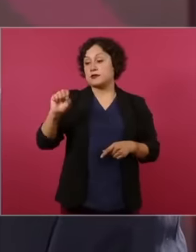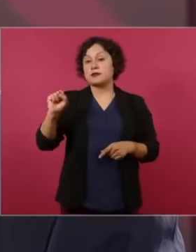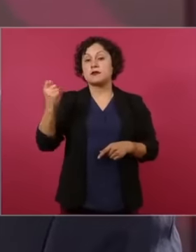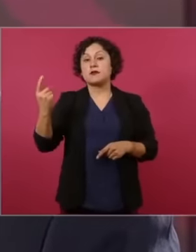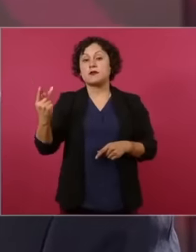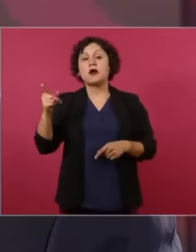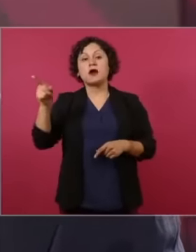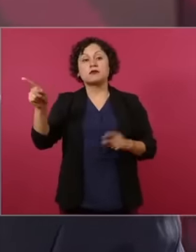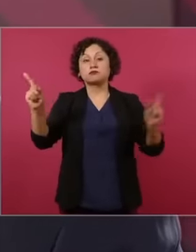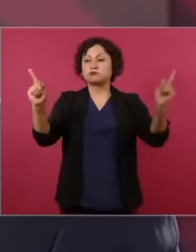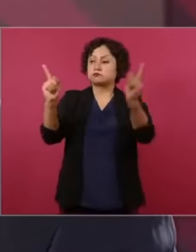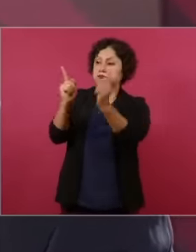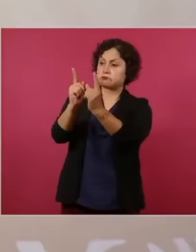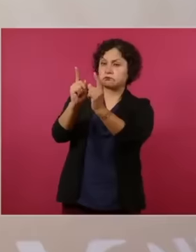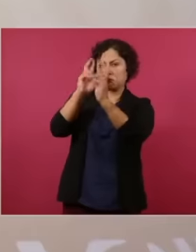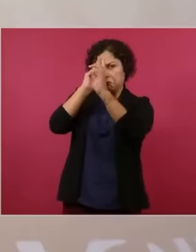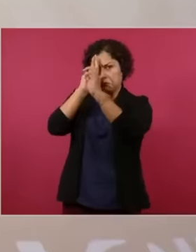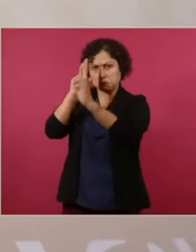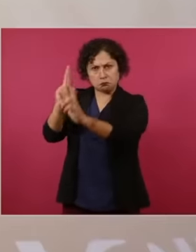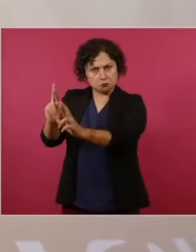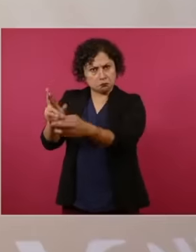muy respetuosa,